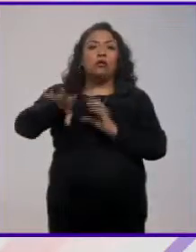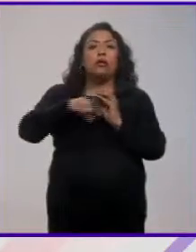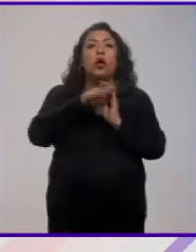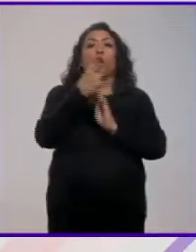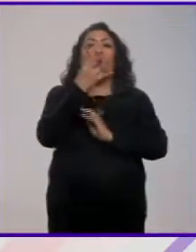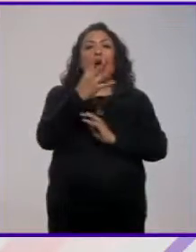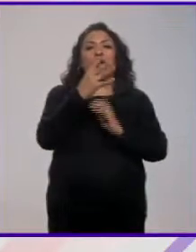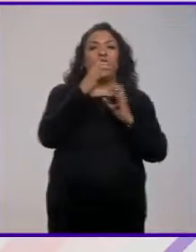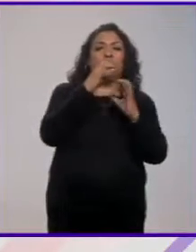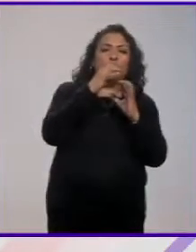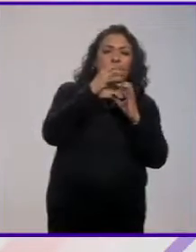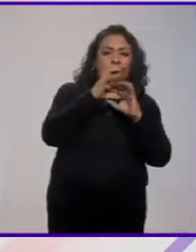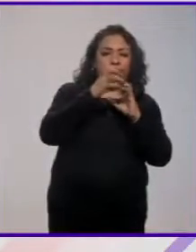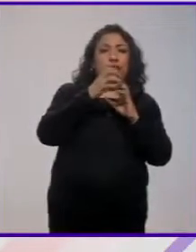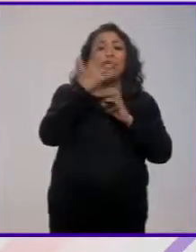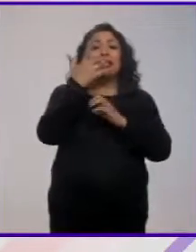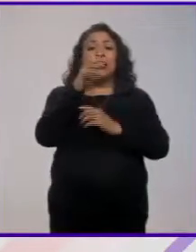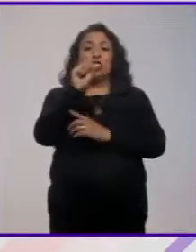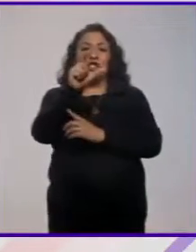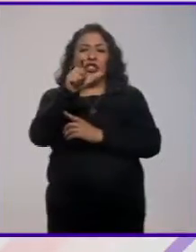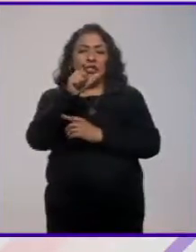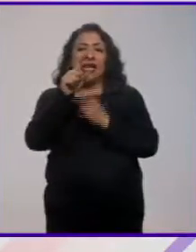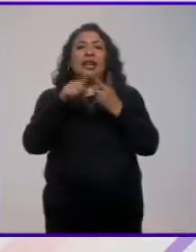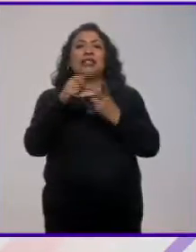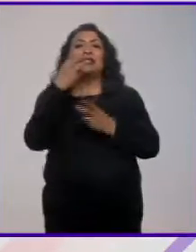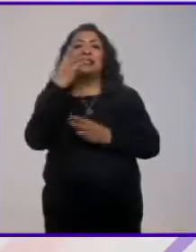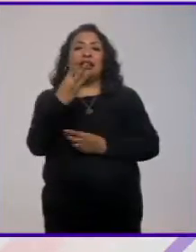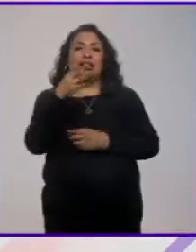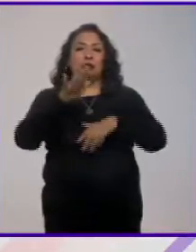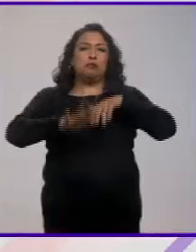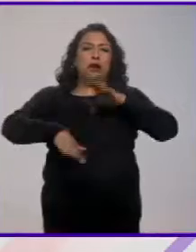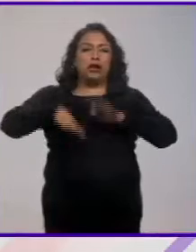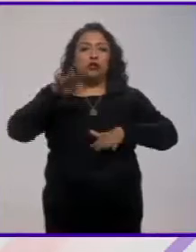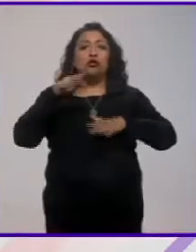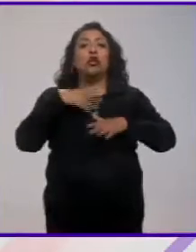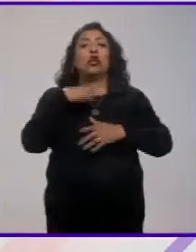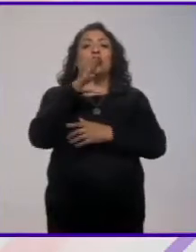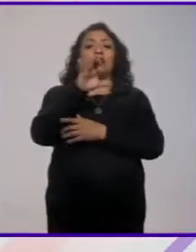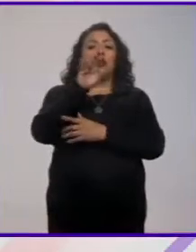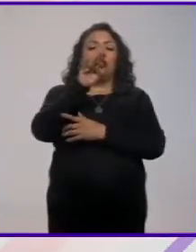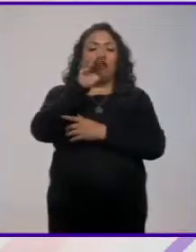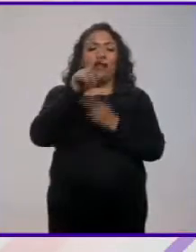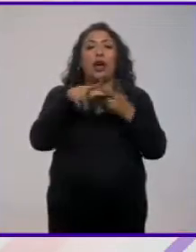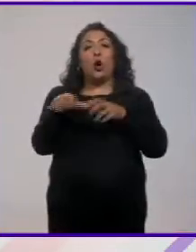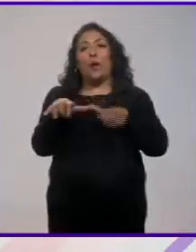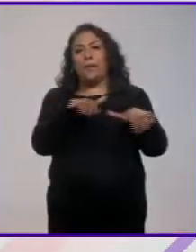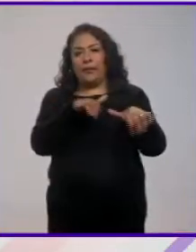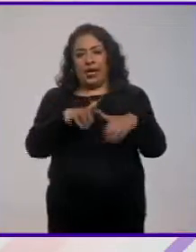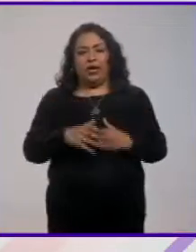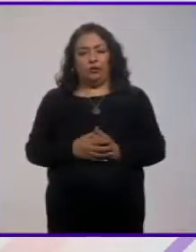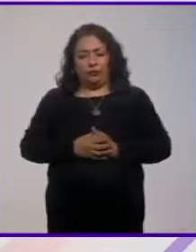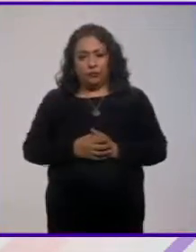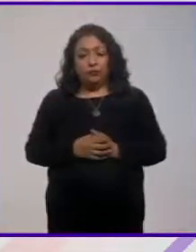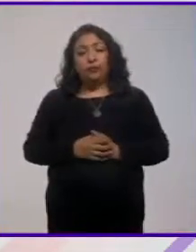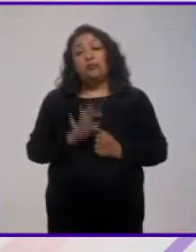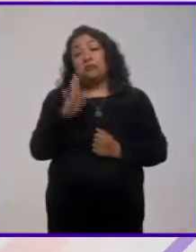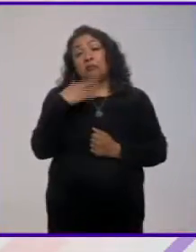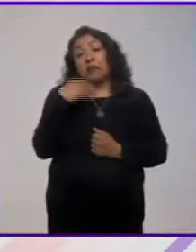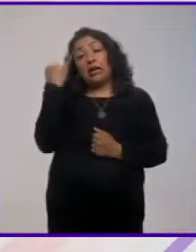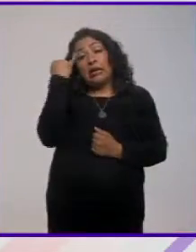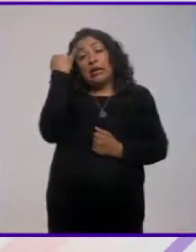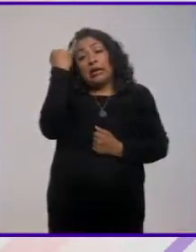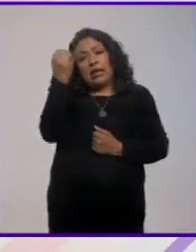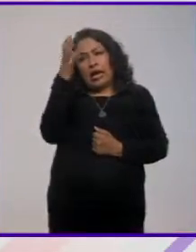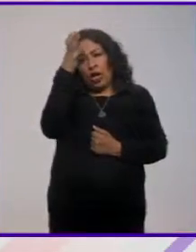4 trompetas, 5 saxofones, 3 percusiones, contrabajo y piano. La idea de